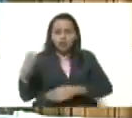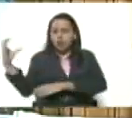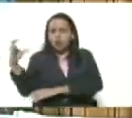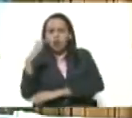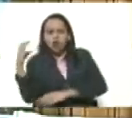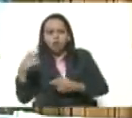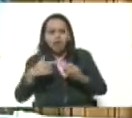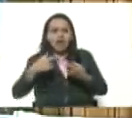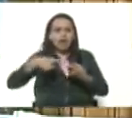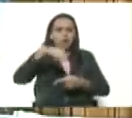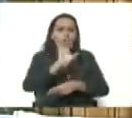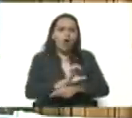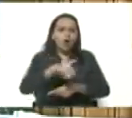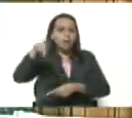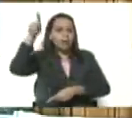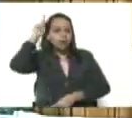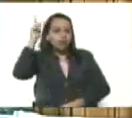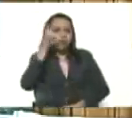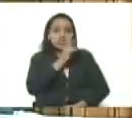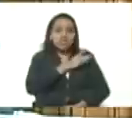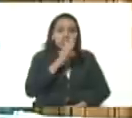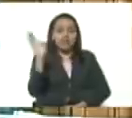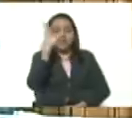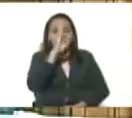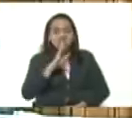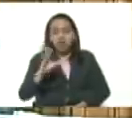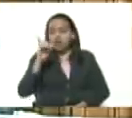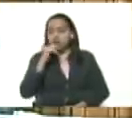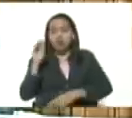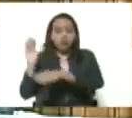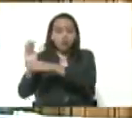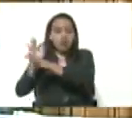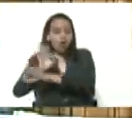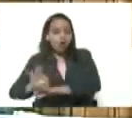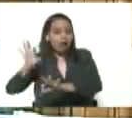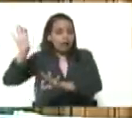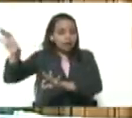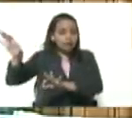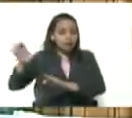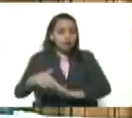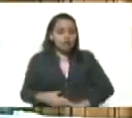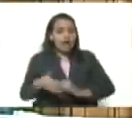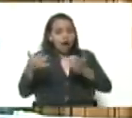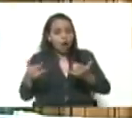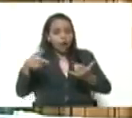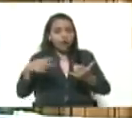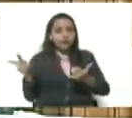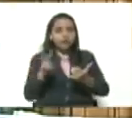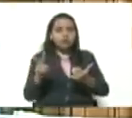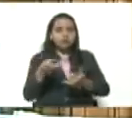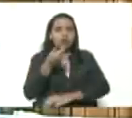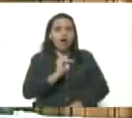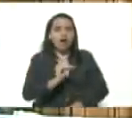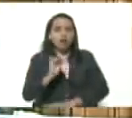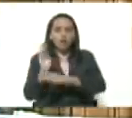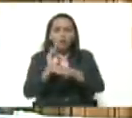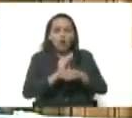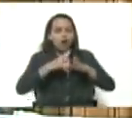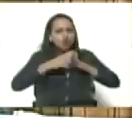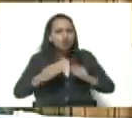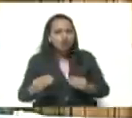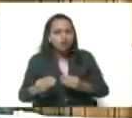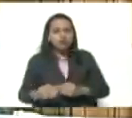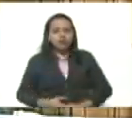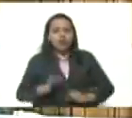ni en Ecuador, ni en Perú, ni en Chile, ni en Brasil. Todas las garantías sociales, desde su llegada,